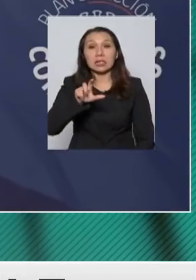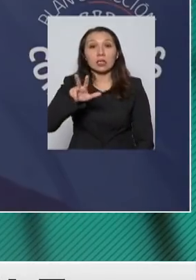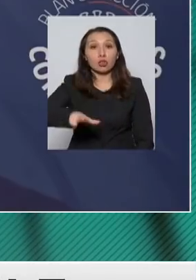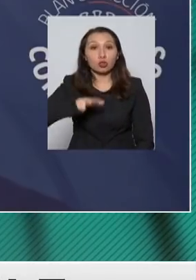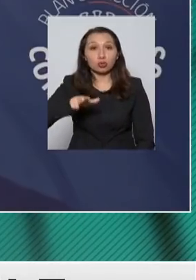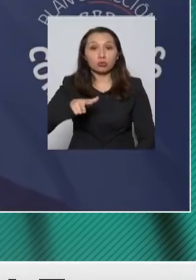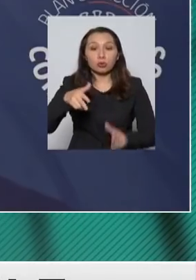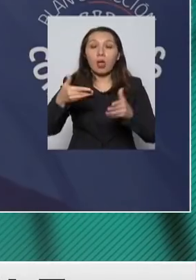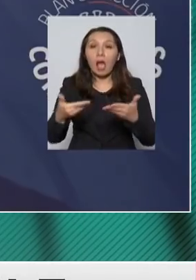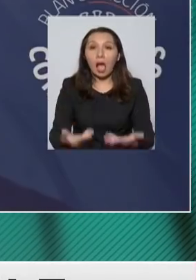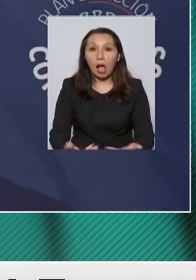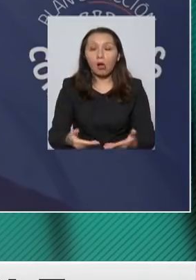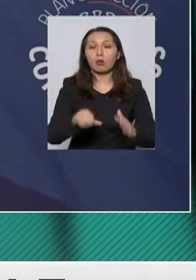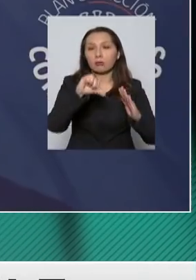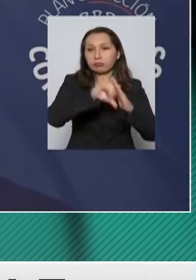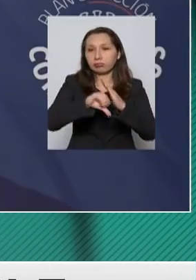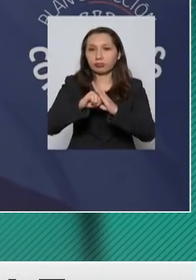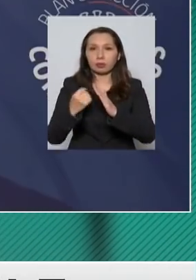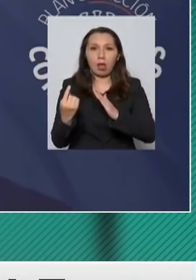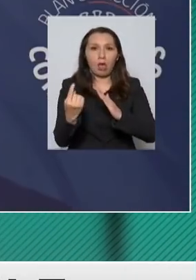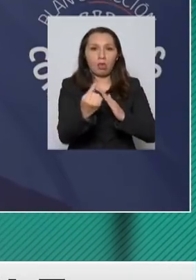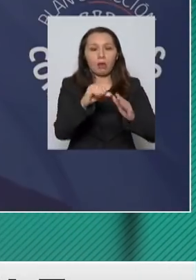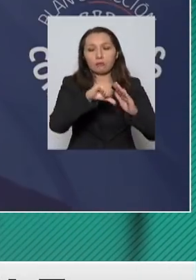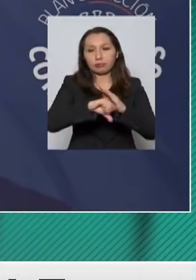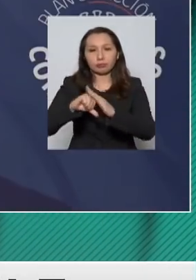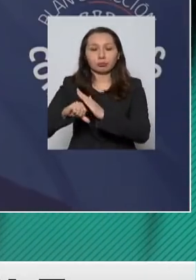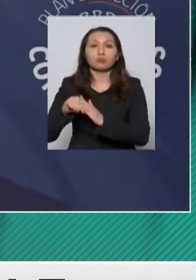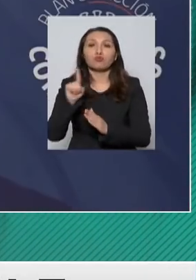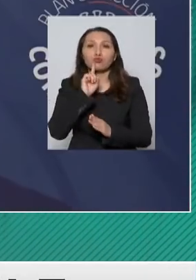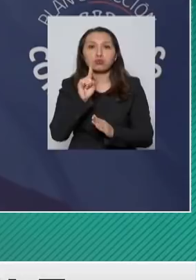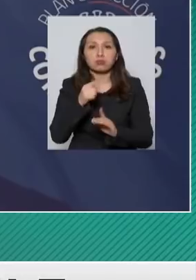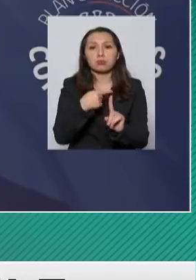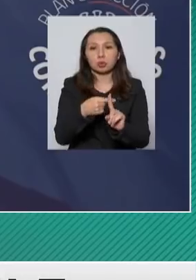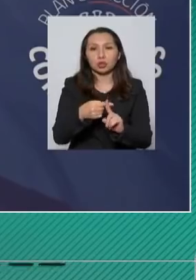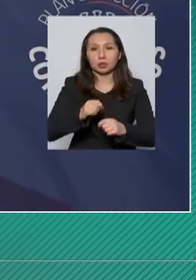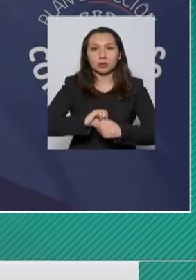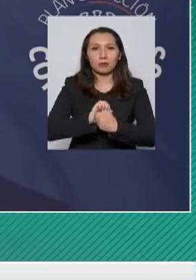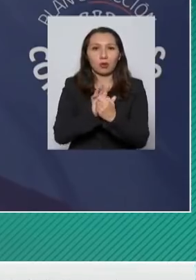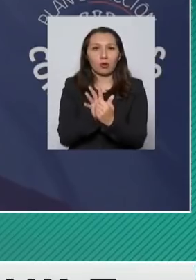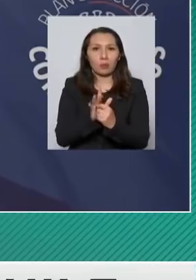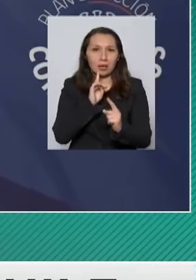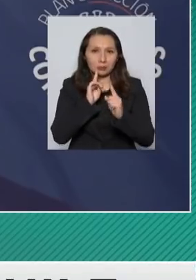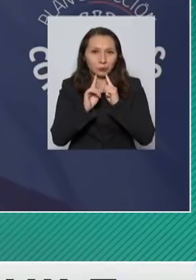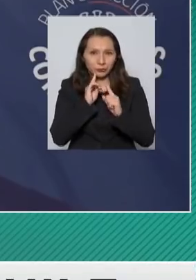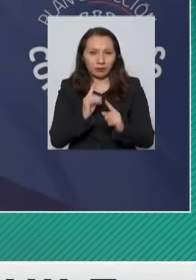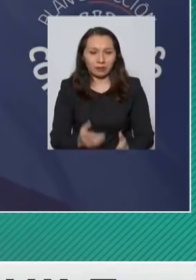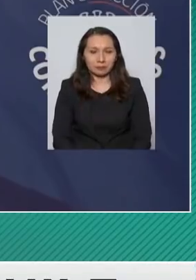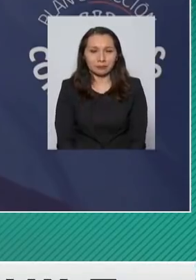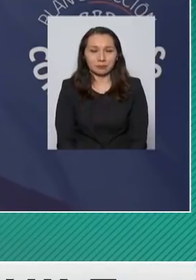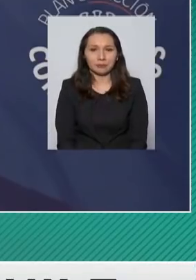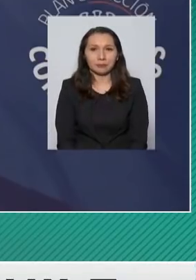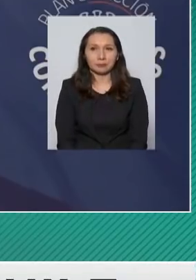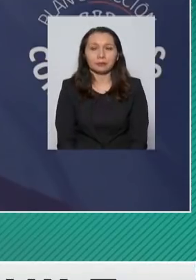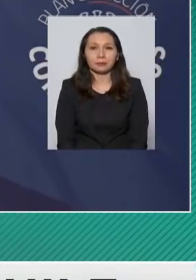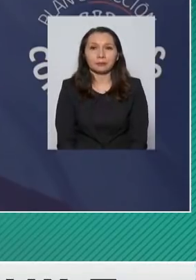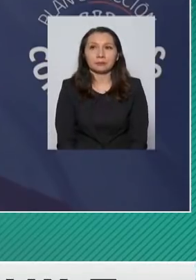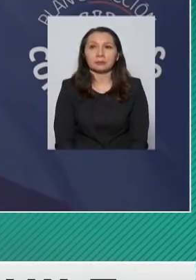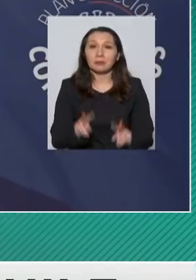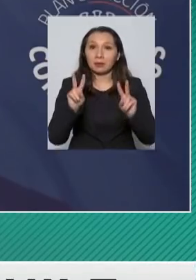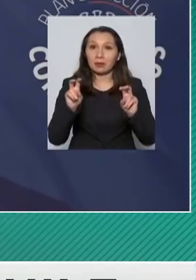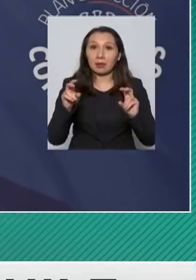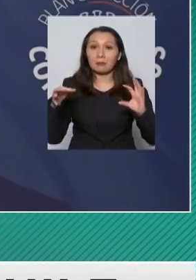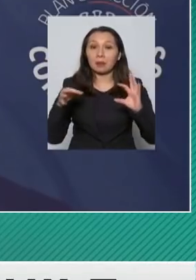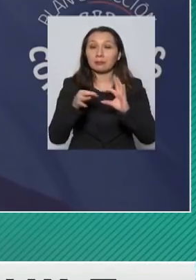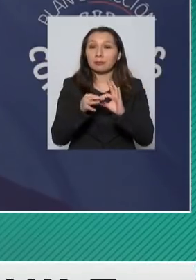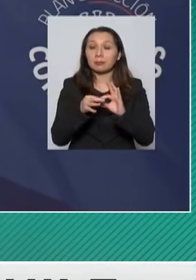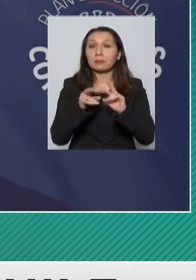encuentran actualmente en cuarentena por estar positivo para su examen. En relación a